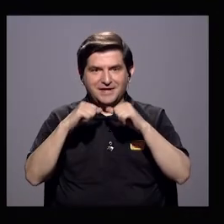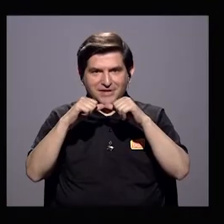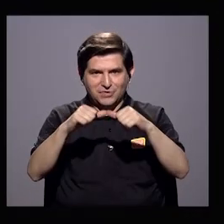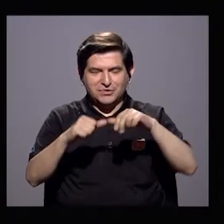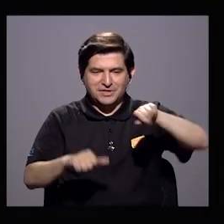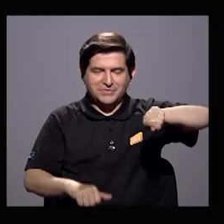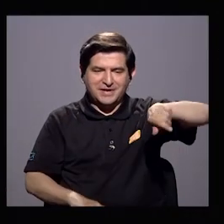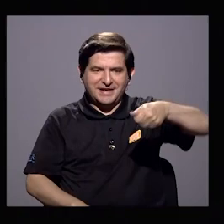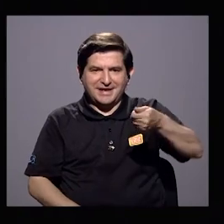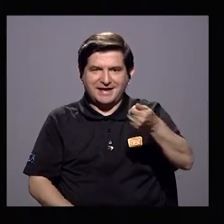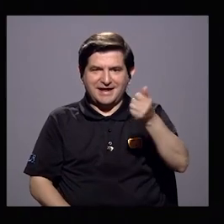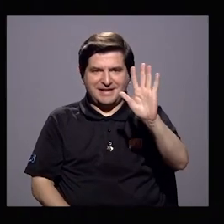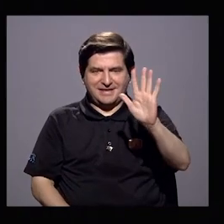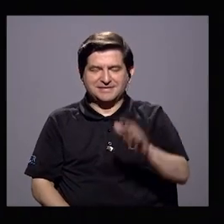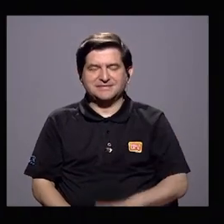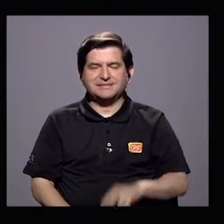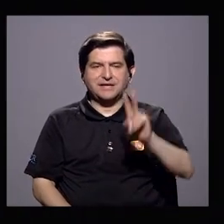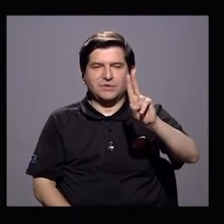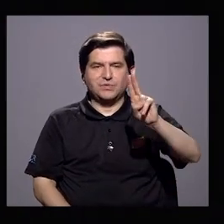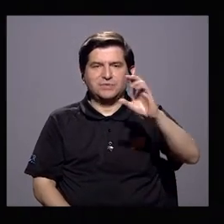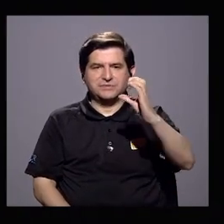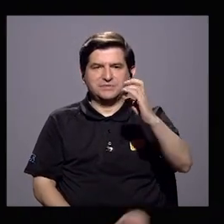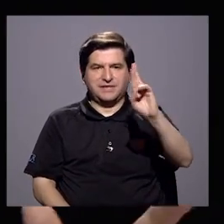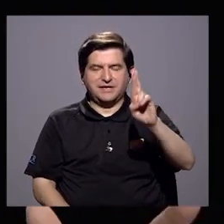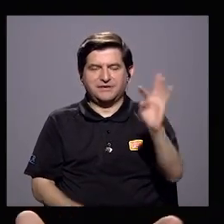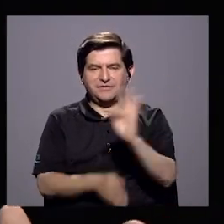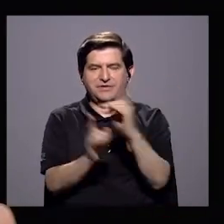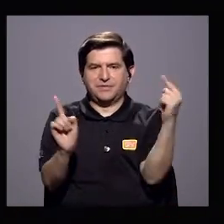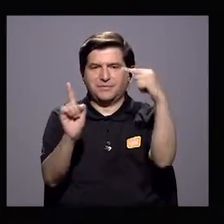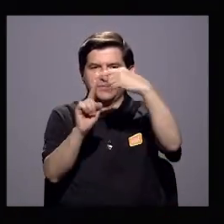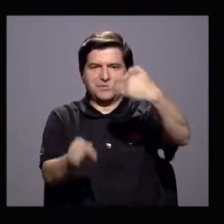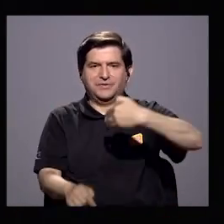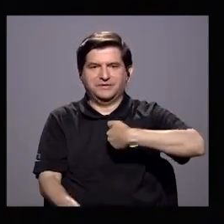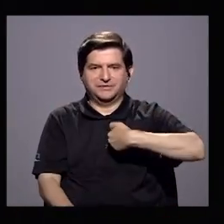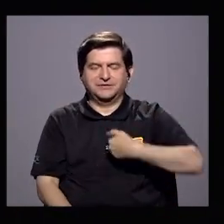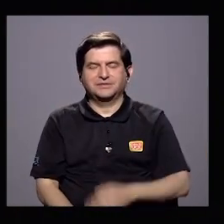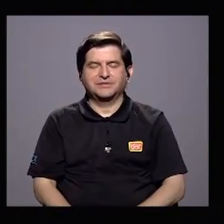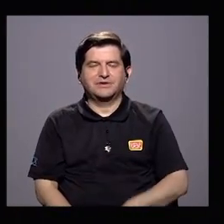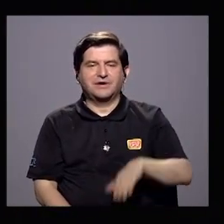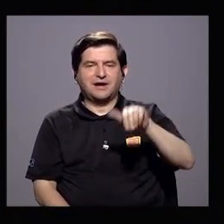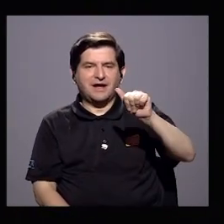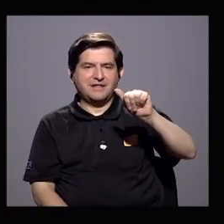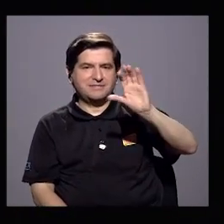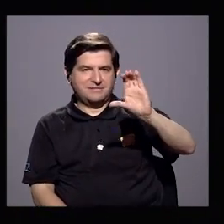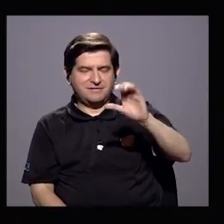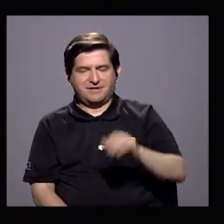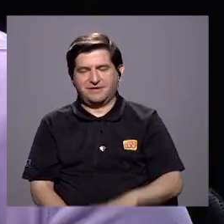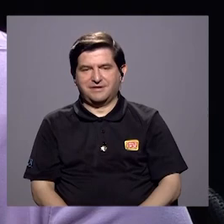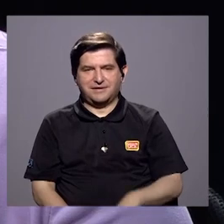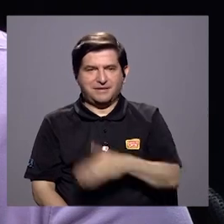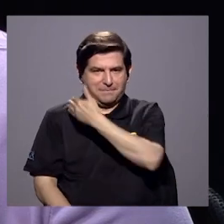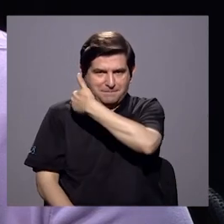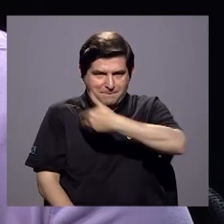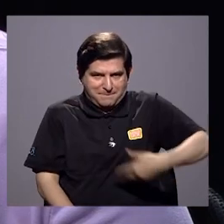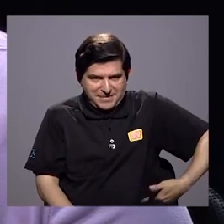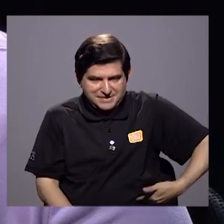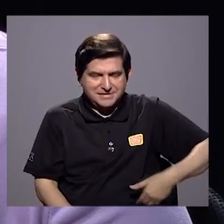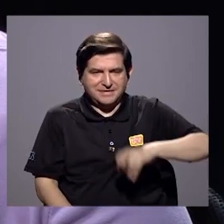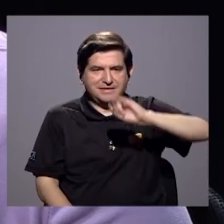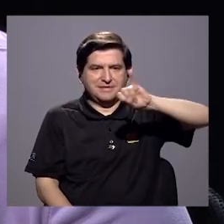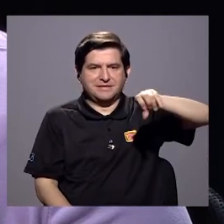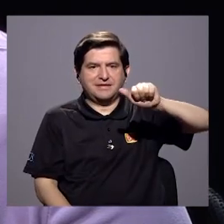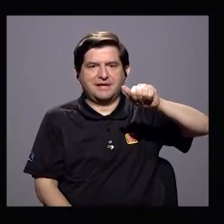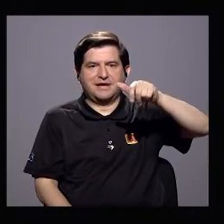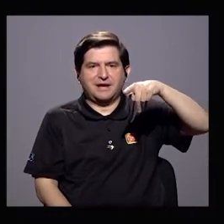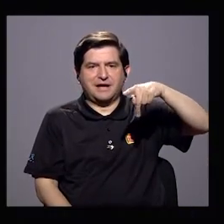Regresamos a Canal 15, Universidad de Costa Rica, donde hacemos televisión con sentido. Doña Andrea Centeno, presidenta ejecutiva de